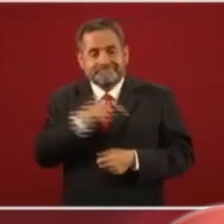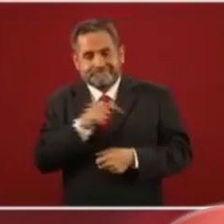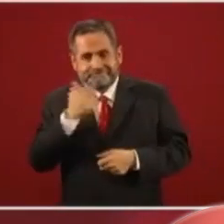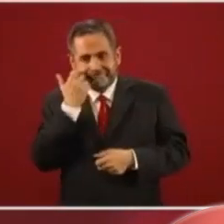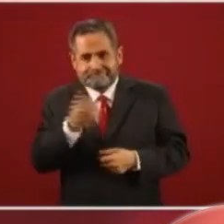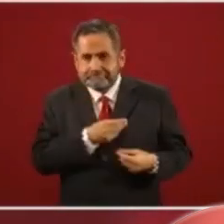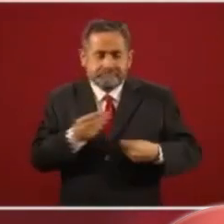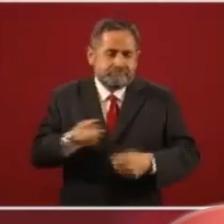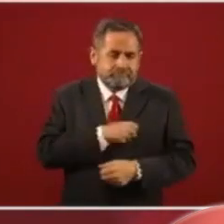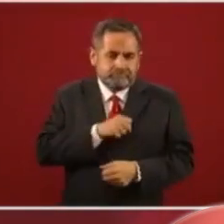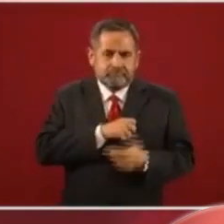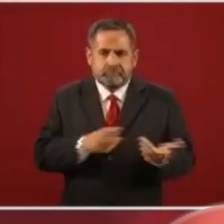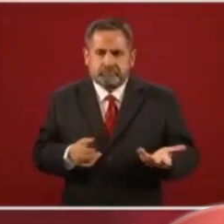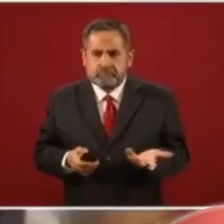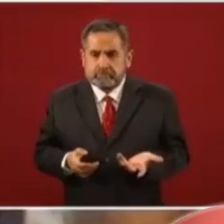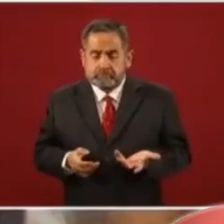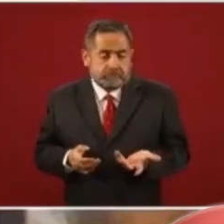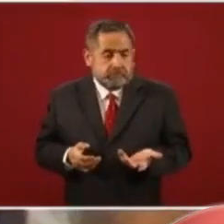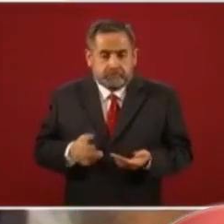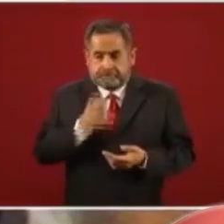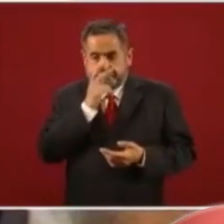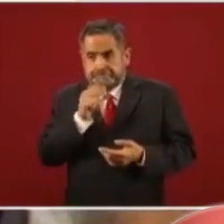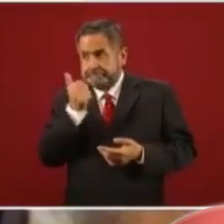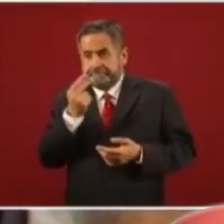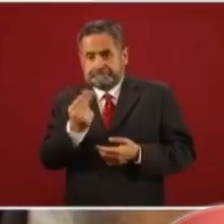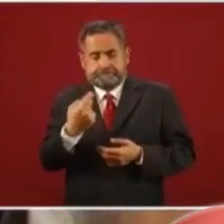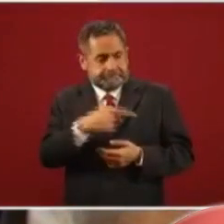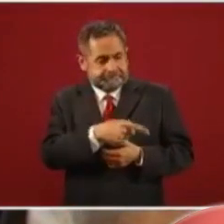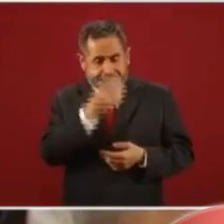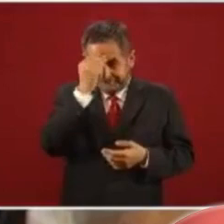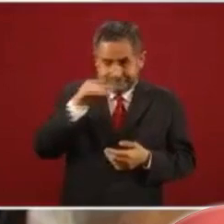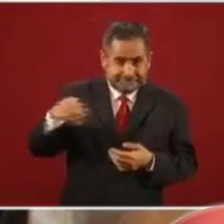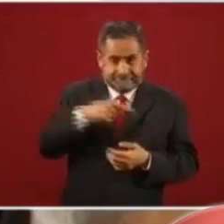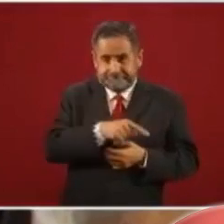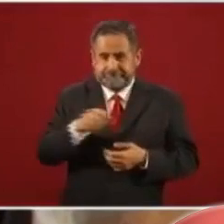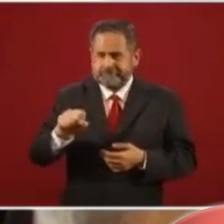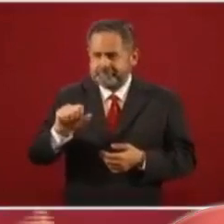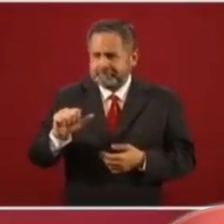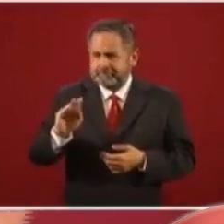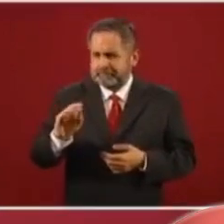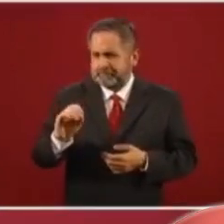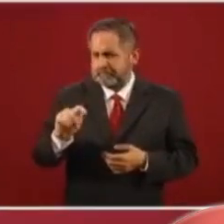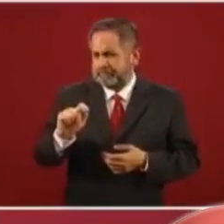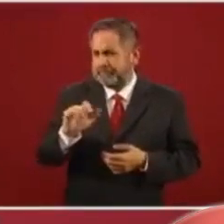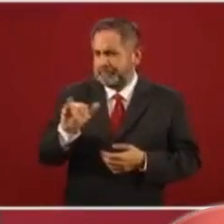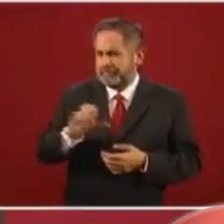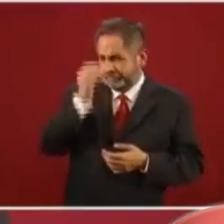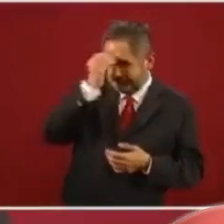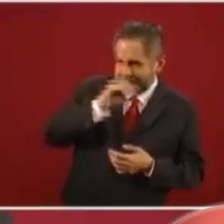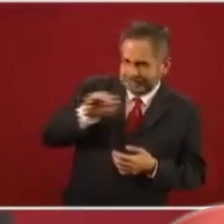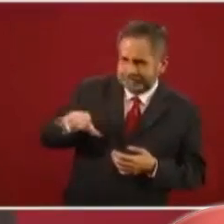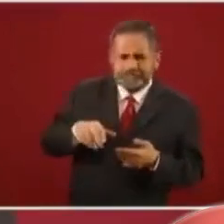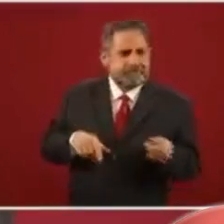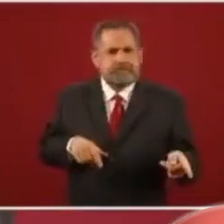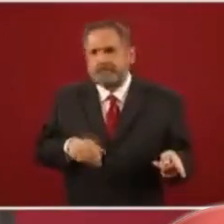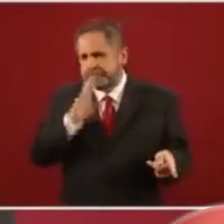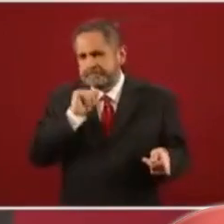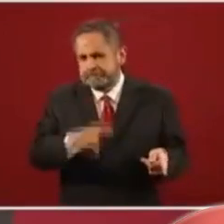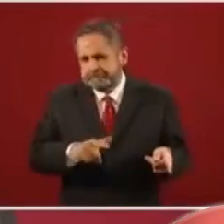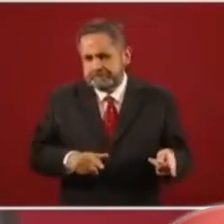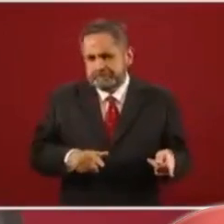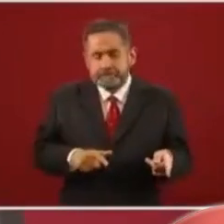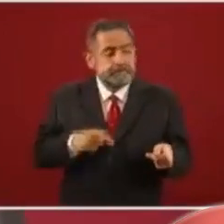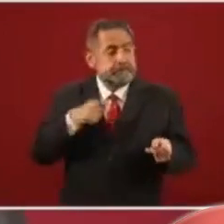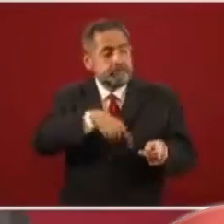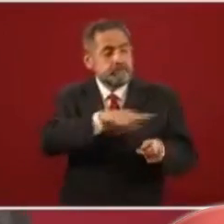servicios de salud. No veo que pueda tener otro nombre cuando hay una intención deliberada de alterar la capacidad